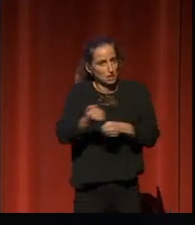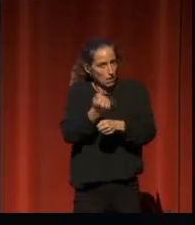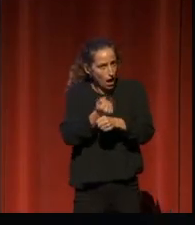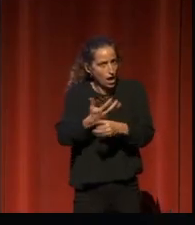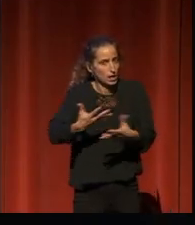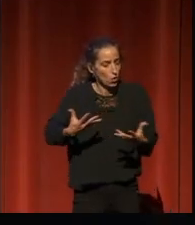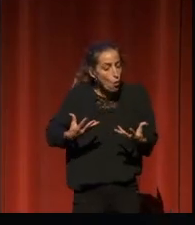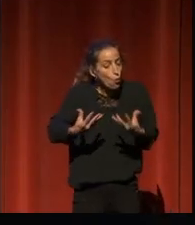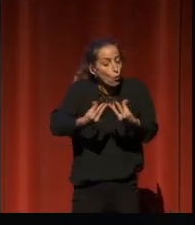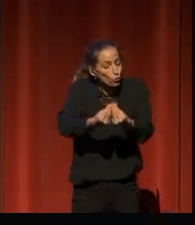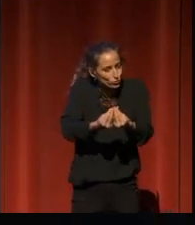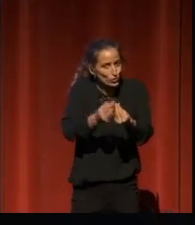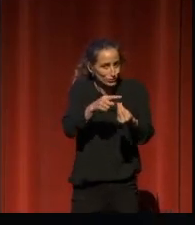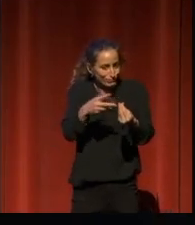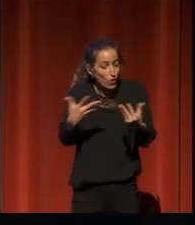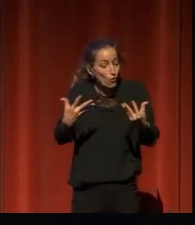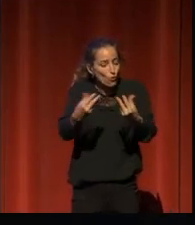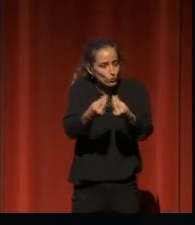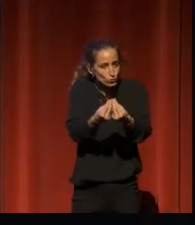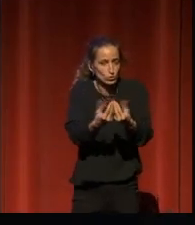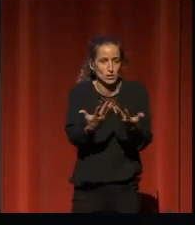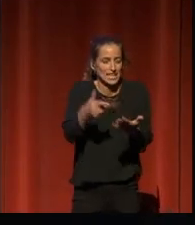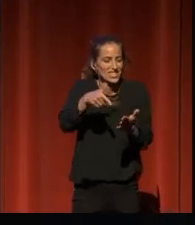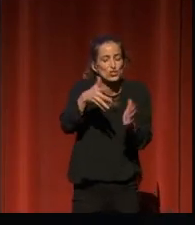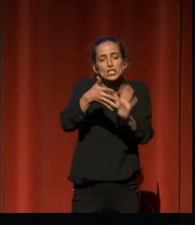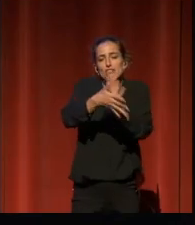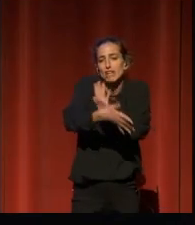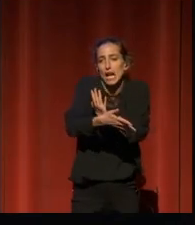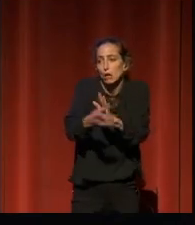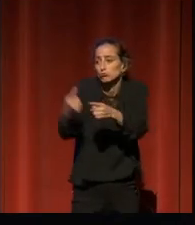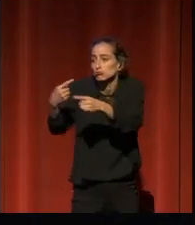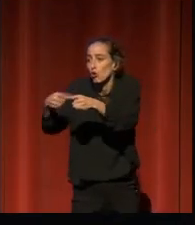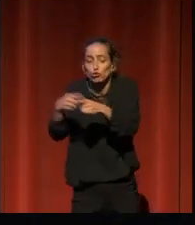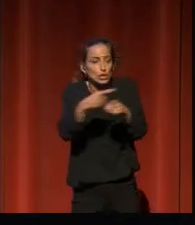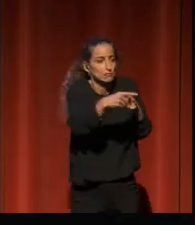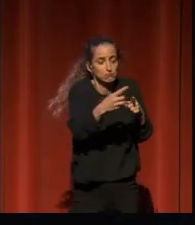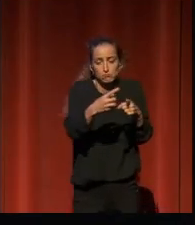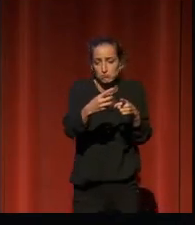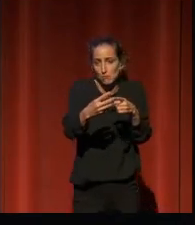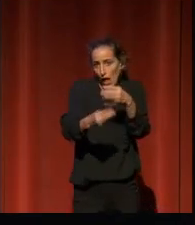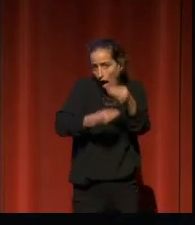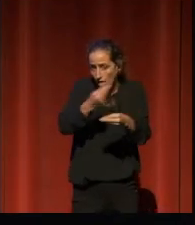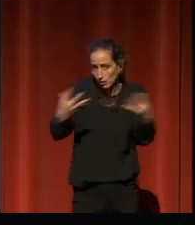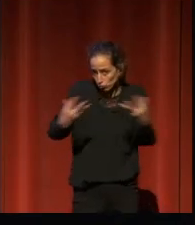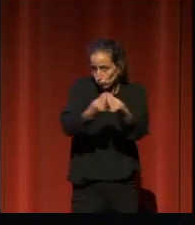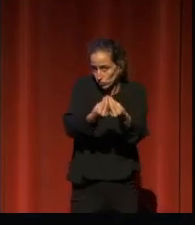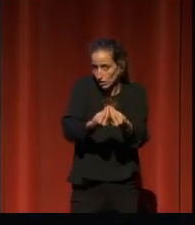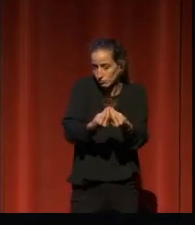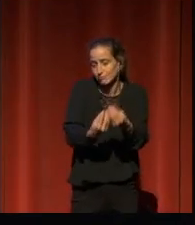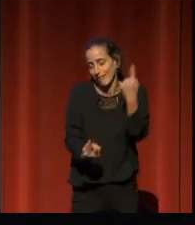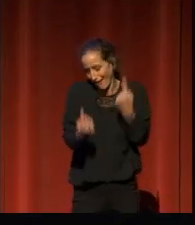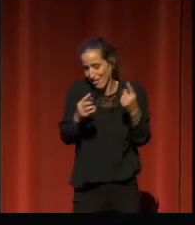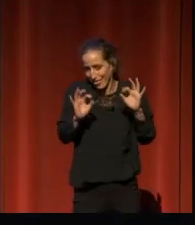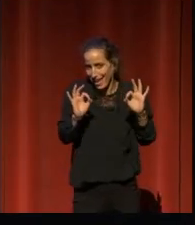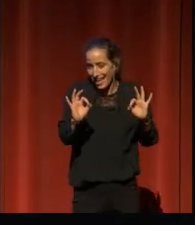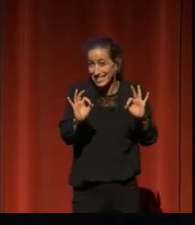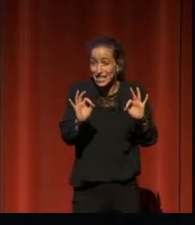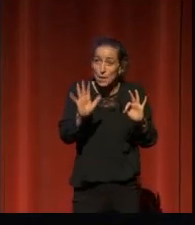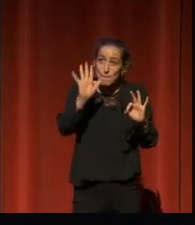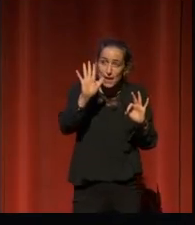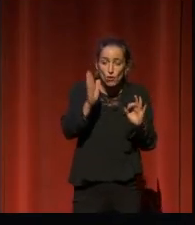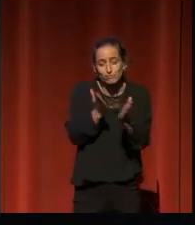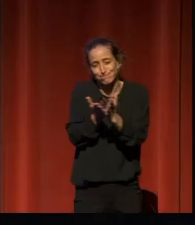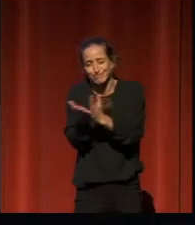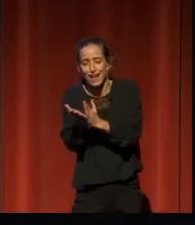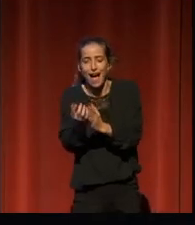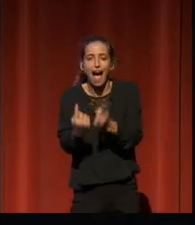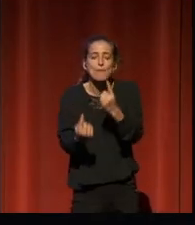juntos a veces es hacer cosas juntas juntos Pero a veces también decir Ustedes